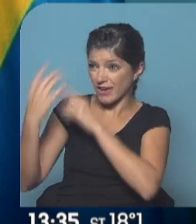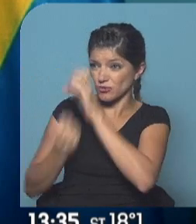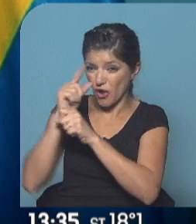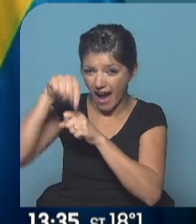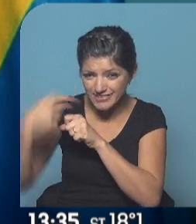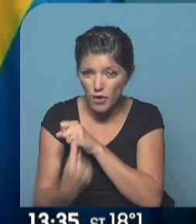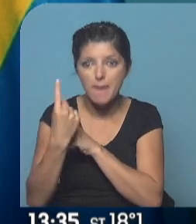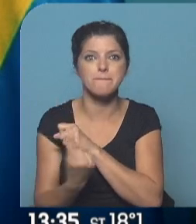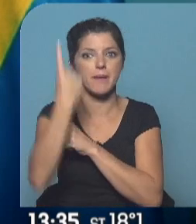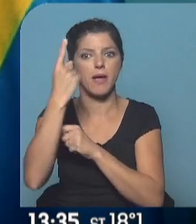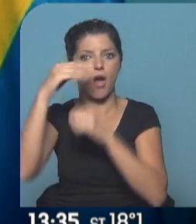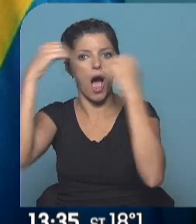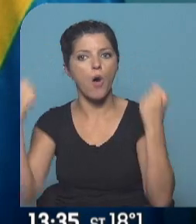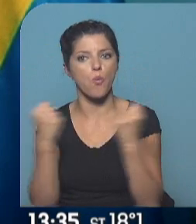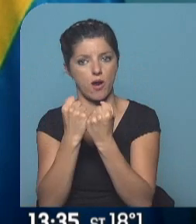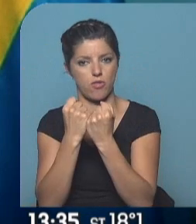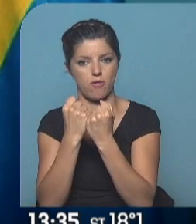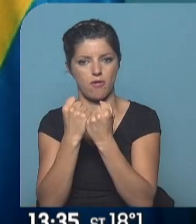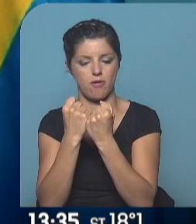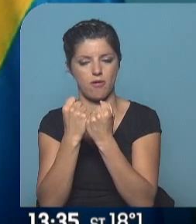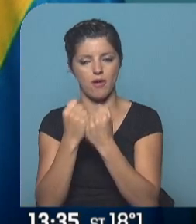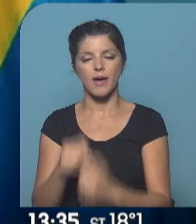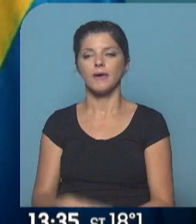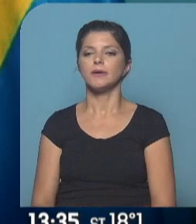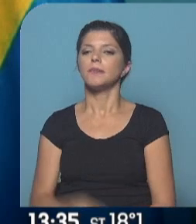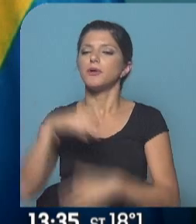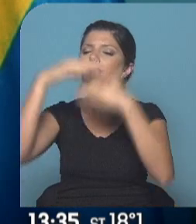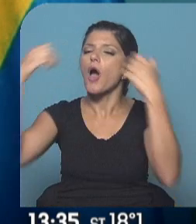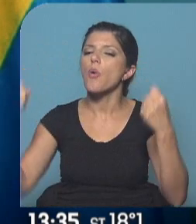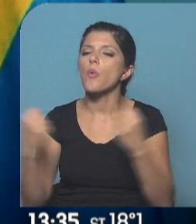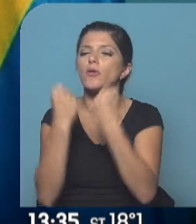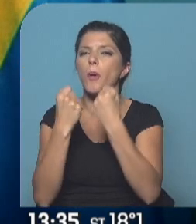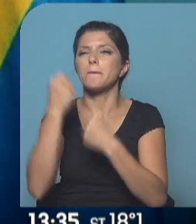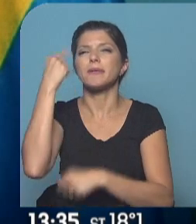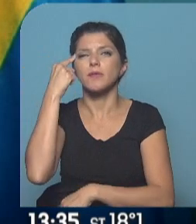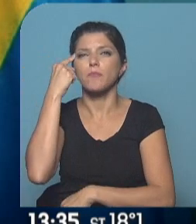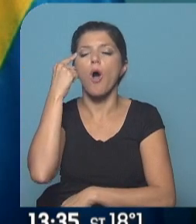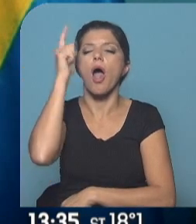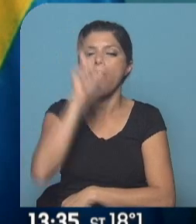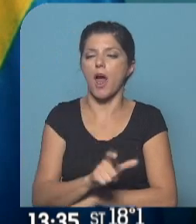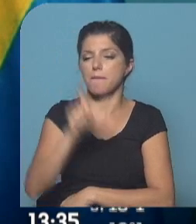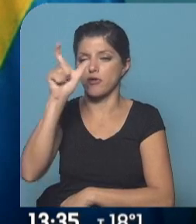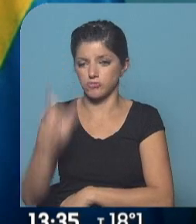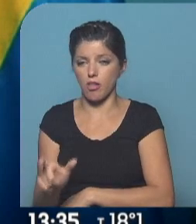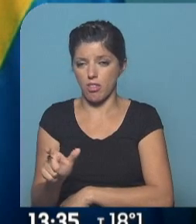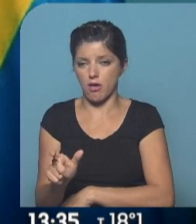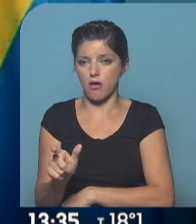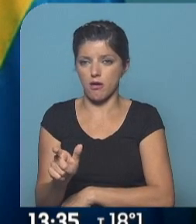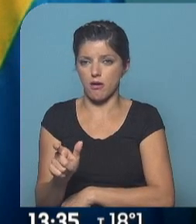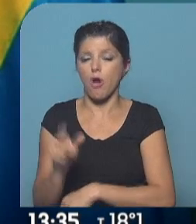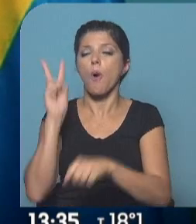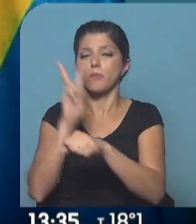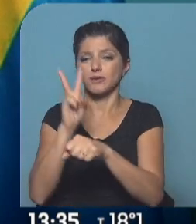y de hostilidades se hace con un propósito humanitario para proteger principalmente a la